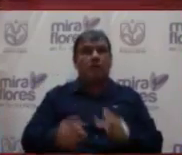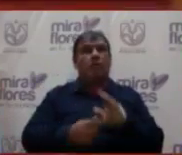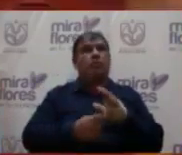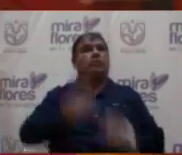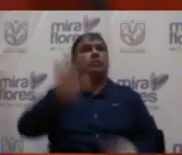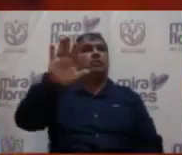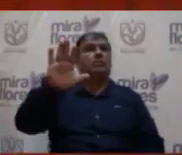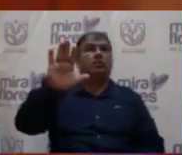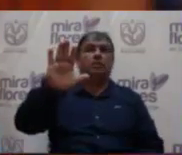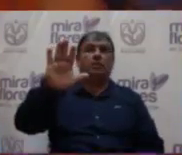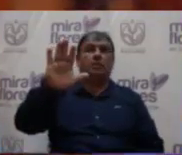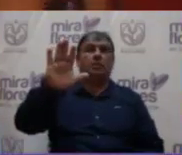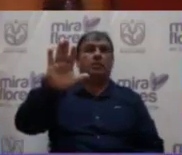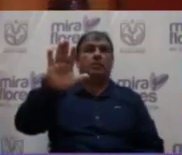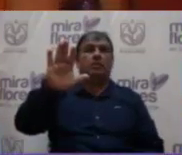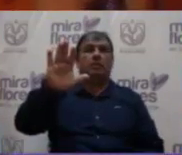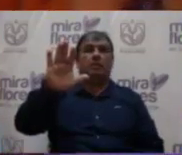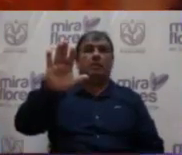de conformidad.